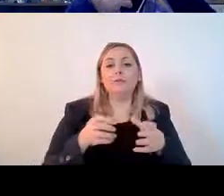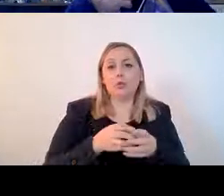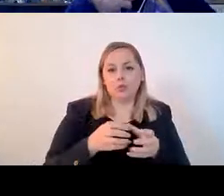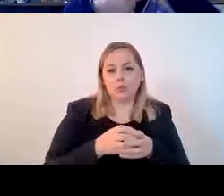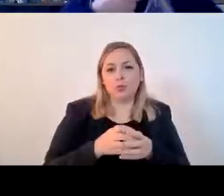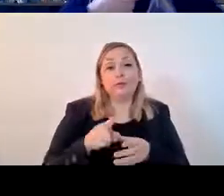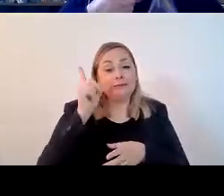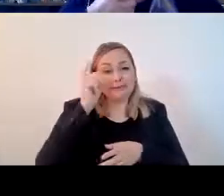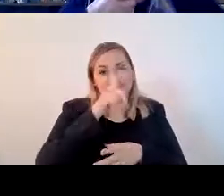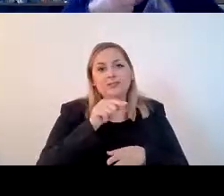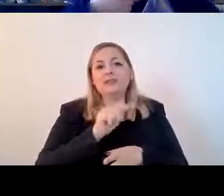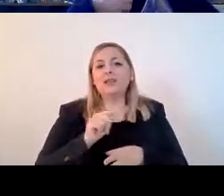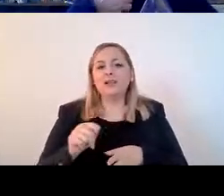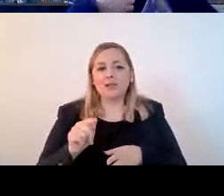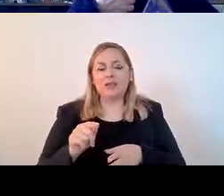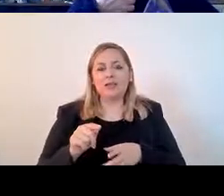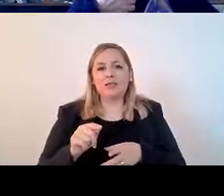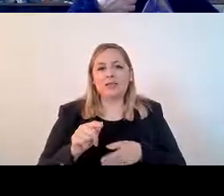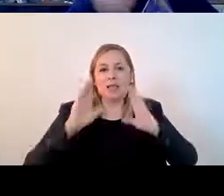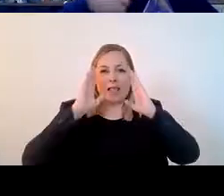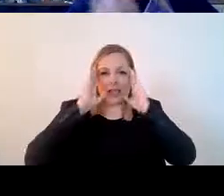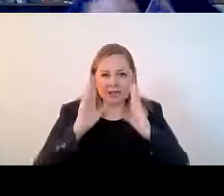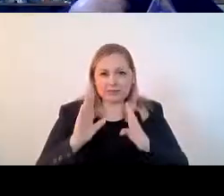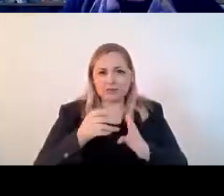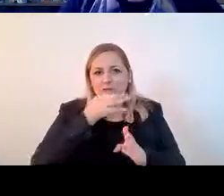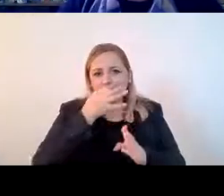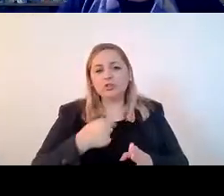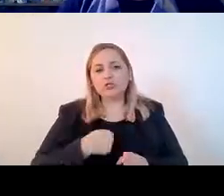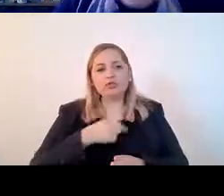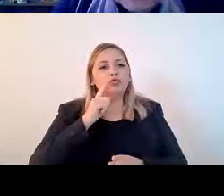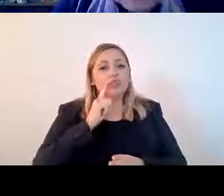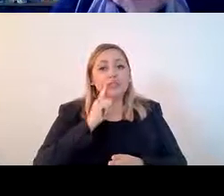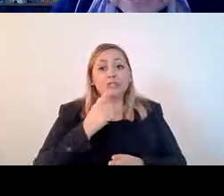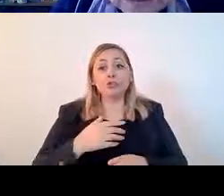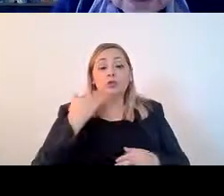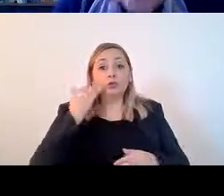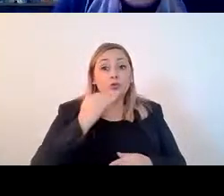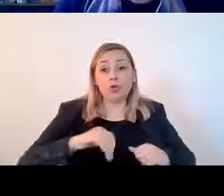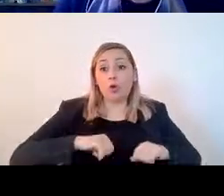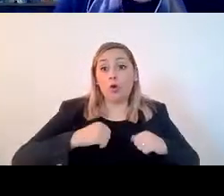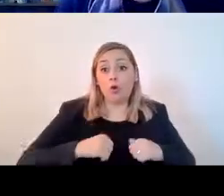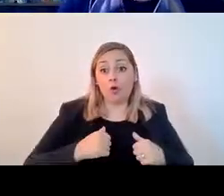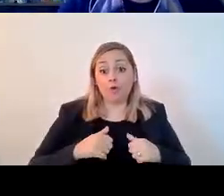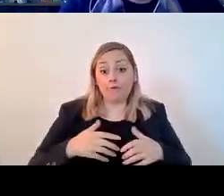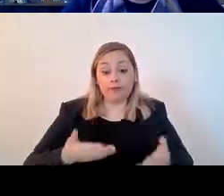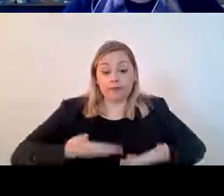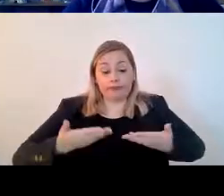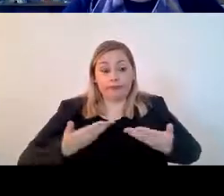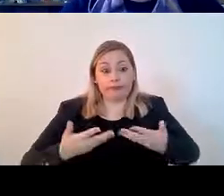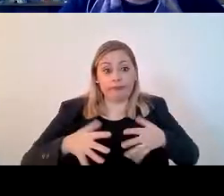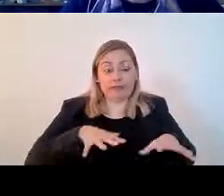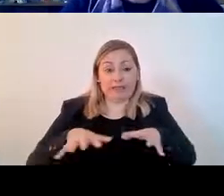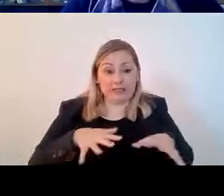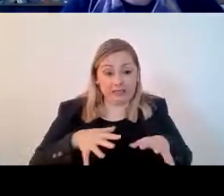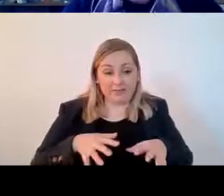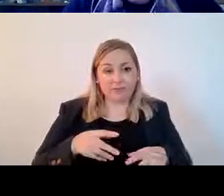crítico. Aquí es donde la atención dice, cuando tengo un niño hiperactivo que es adolescente, ojo, porque el